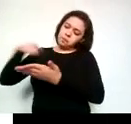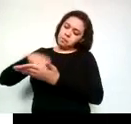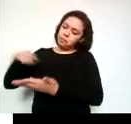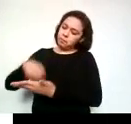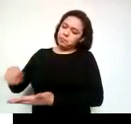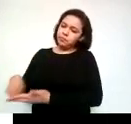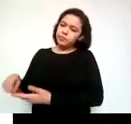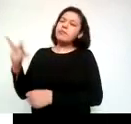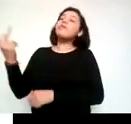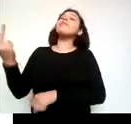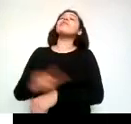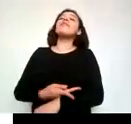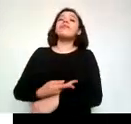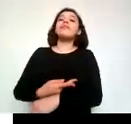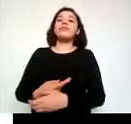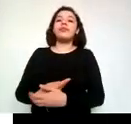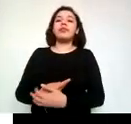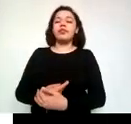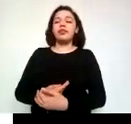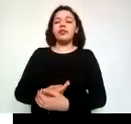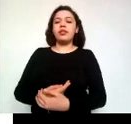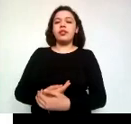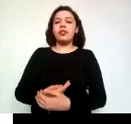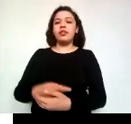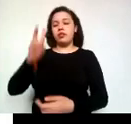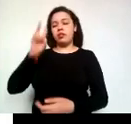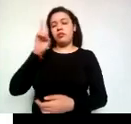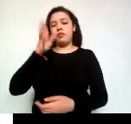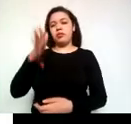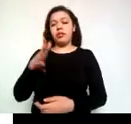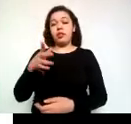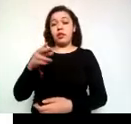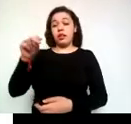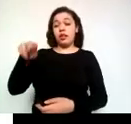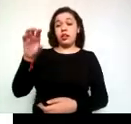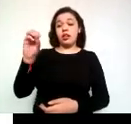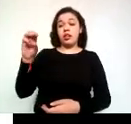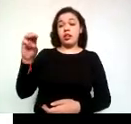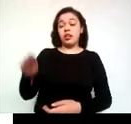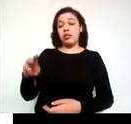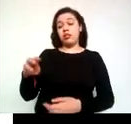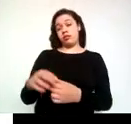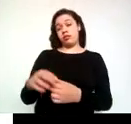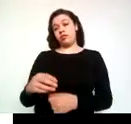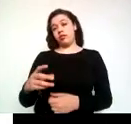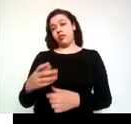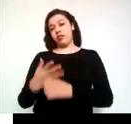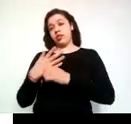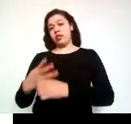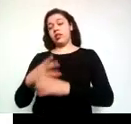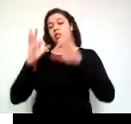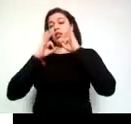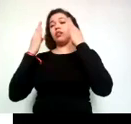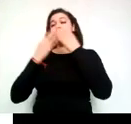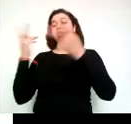sucede? Lo vamos a ver un poquito más adelante también. La norma nos establece la forma en la que tenemos que evaluar estos